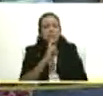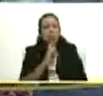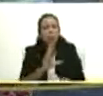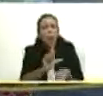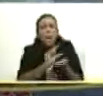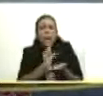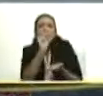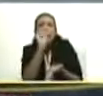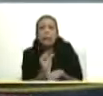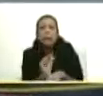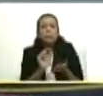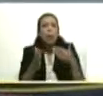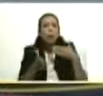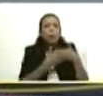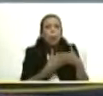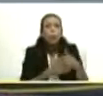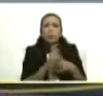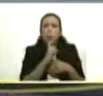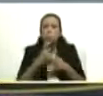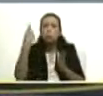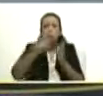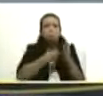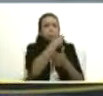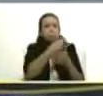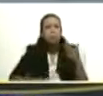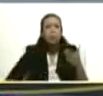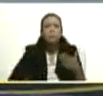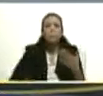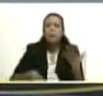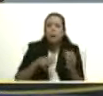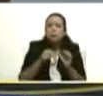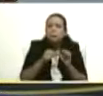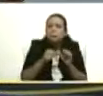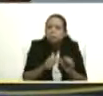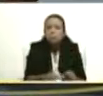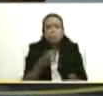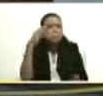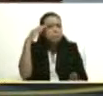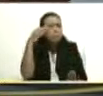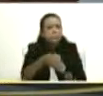dificultades. Bloqueo, sanciones, permanentemente